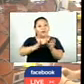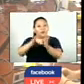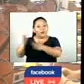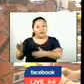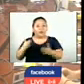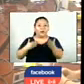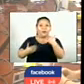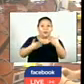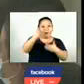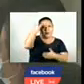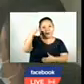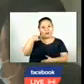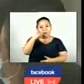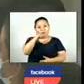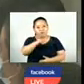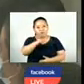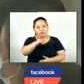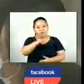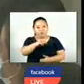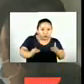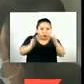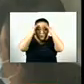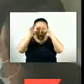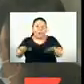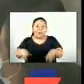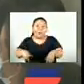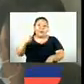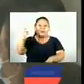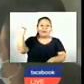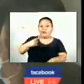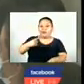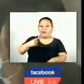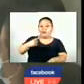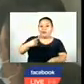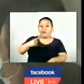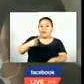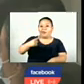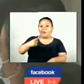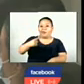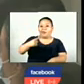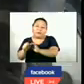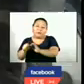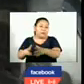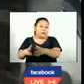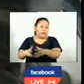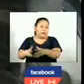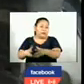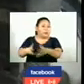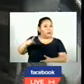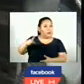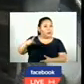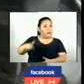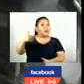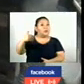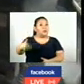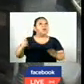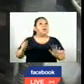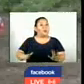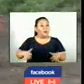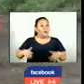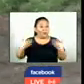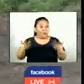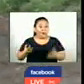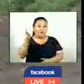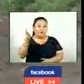funcionaria dijo que las atenciones a menores por desplazamiento forzado interno han incrementado para este año, ya que hasta la fecha se